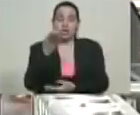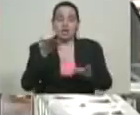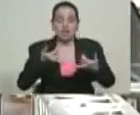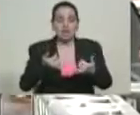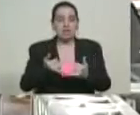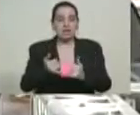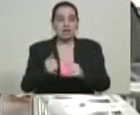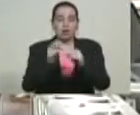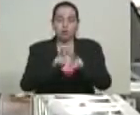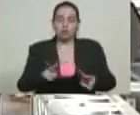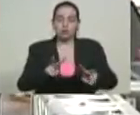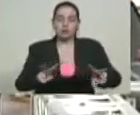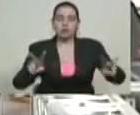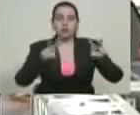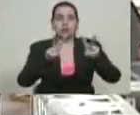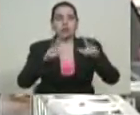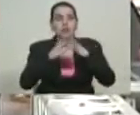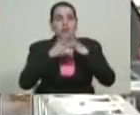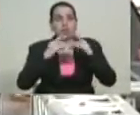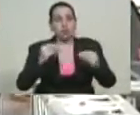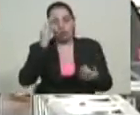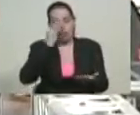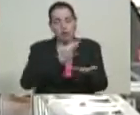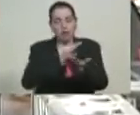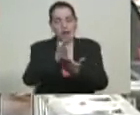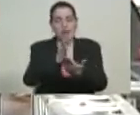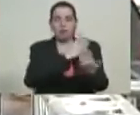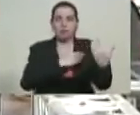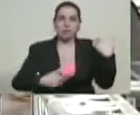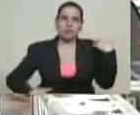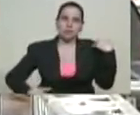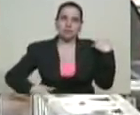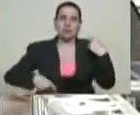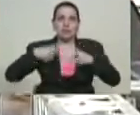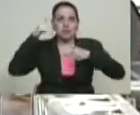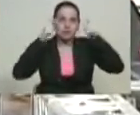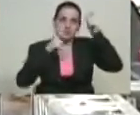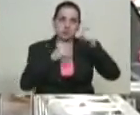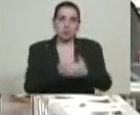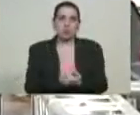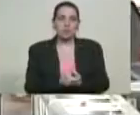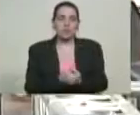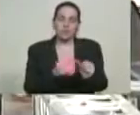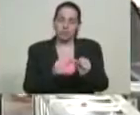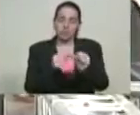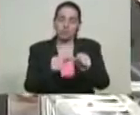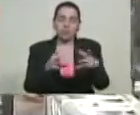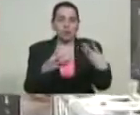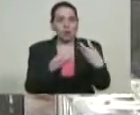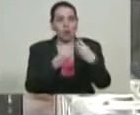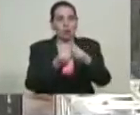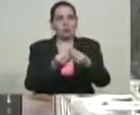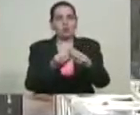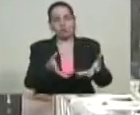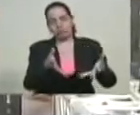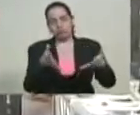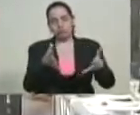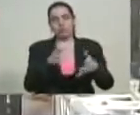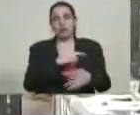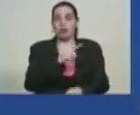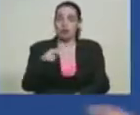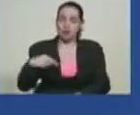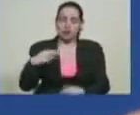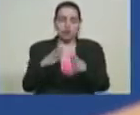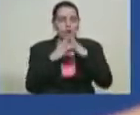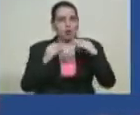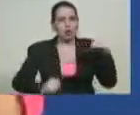victorioso de todo lo que son el legado de mi presidente eterno Chávez. Siga con nosotros, siga triunfando, que aquí estamos